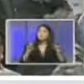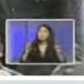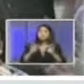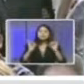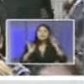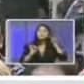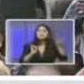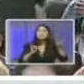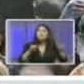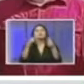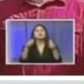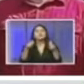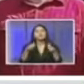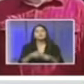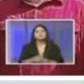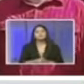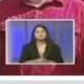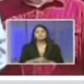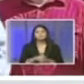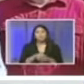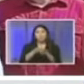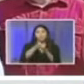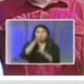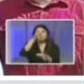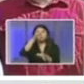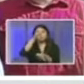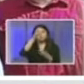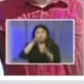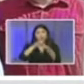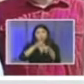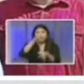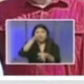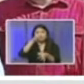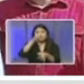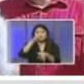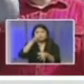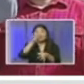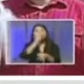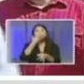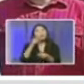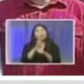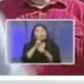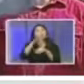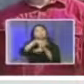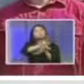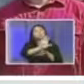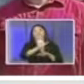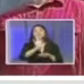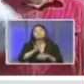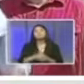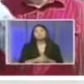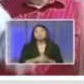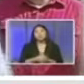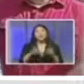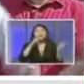Luis Almagro advirtió a través de las redes sociales que iba a solicitar una sesión permanente de este organismo que se